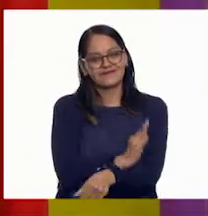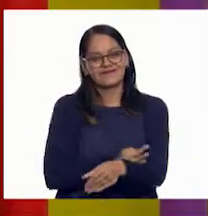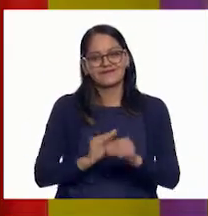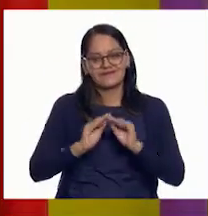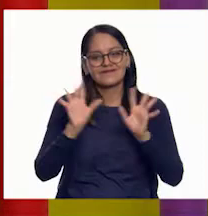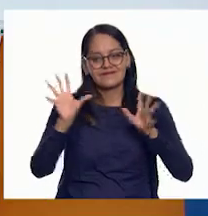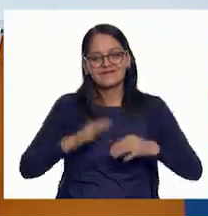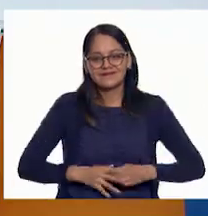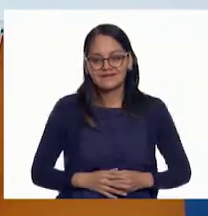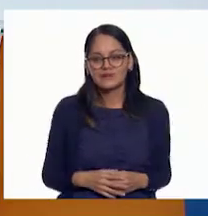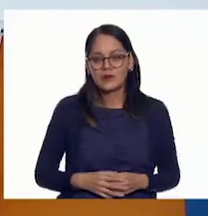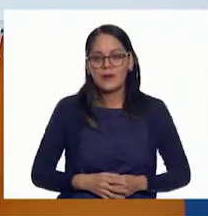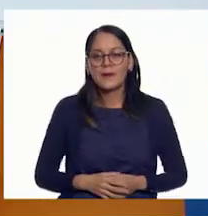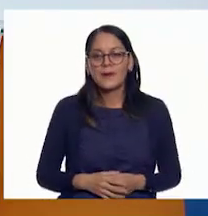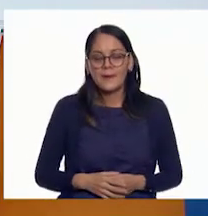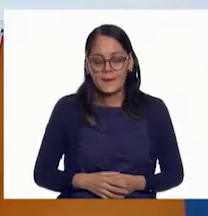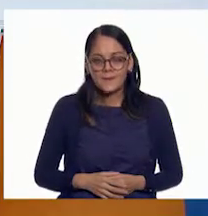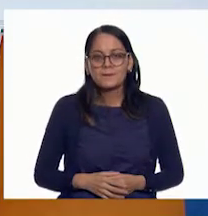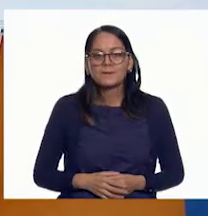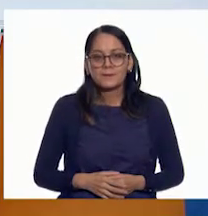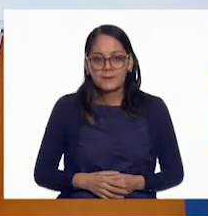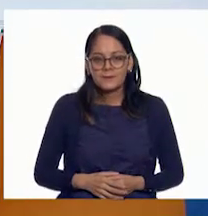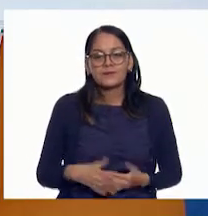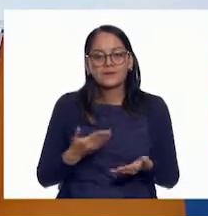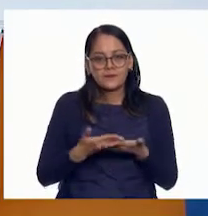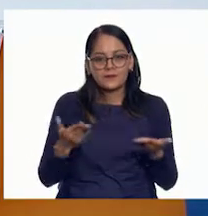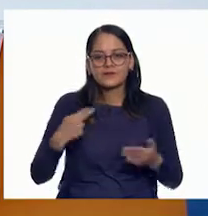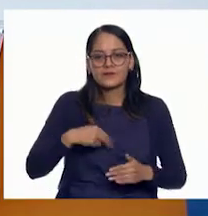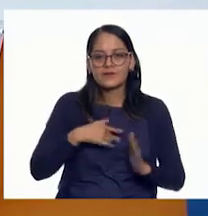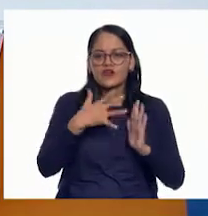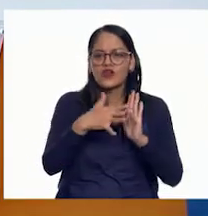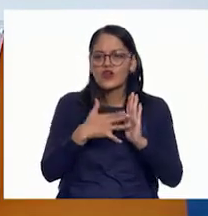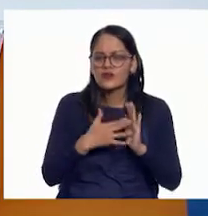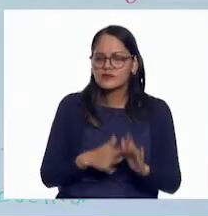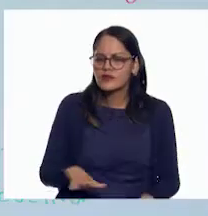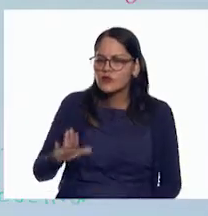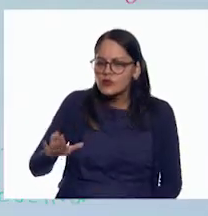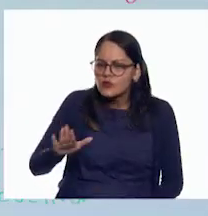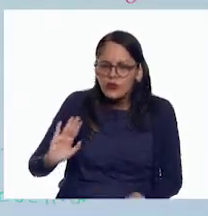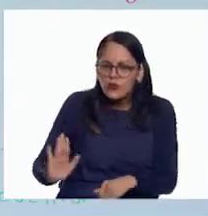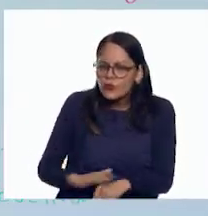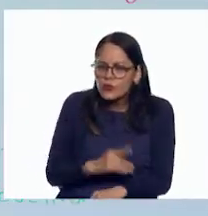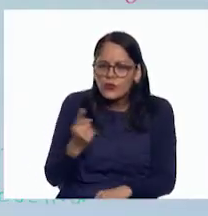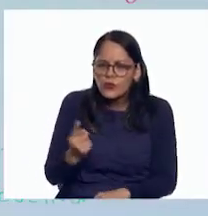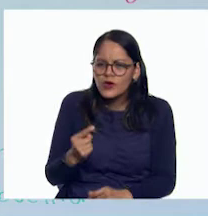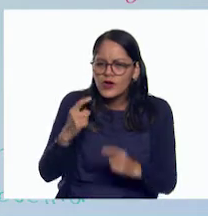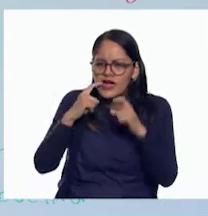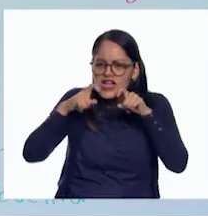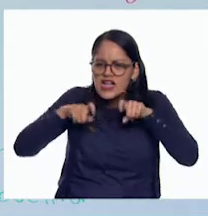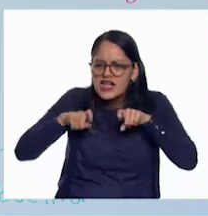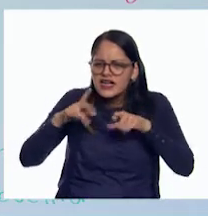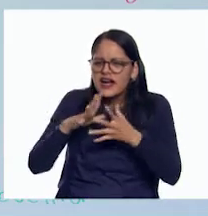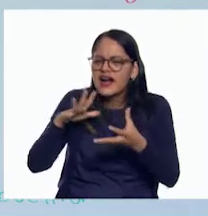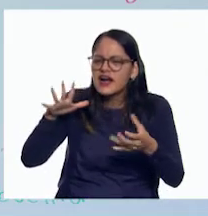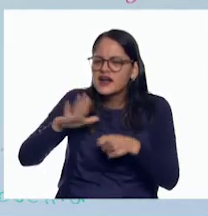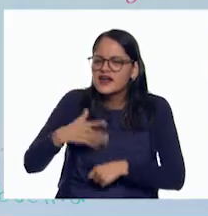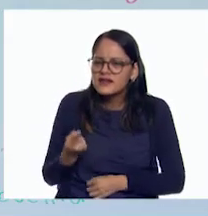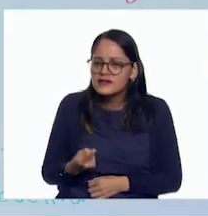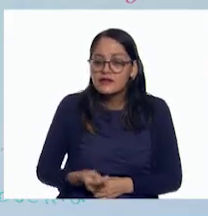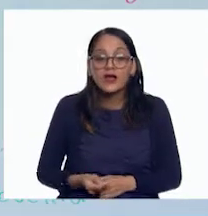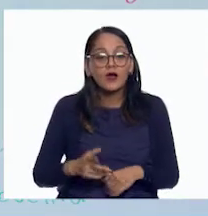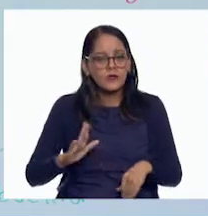ideas. Y ahora sí, lo vamos a leer. ¿Por qué tienes esos colmillos tan grandes?